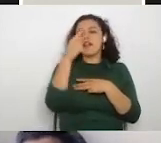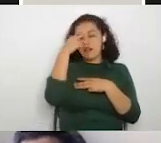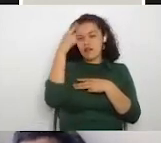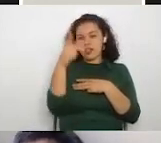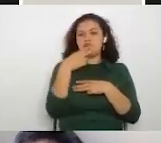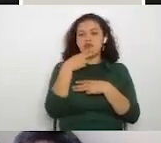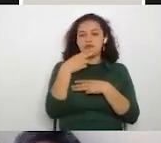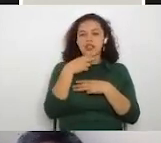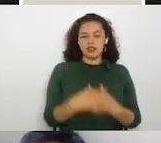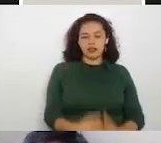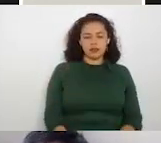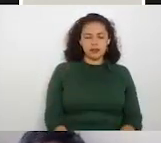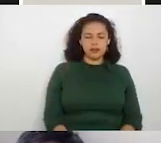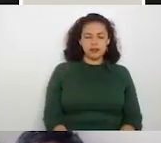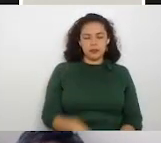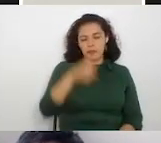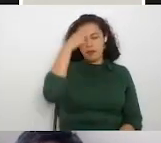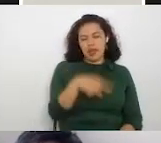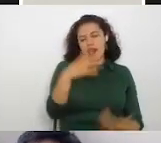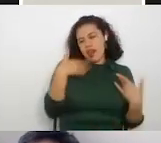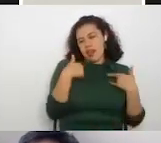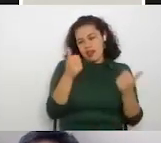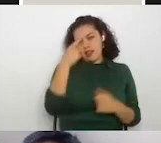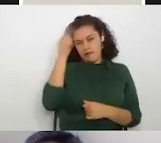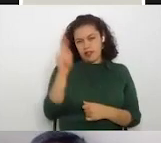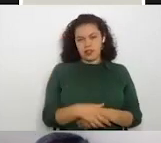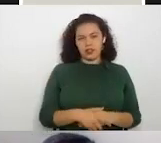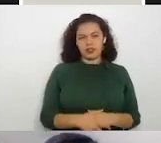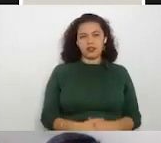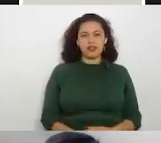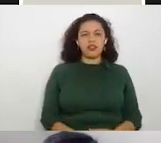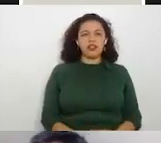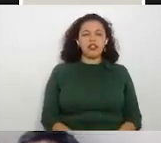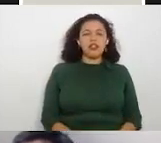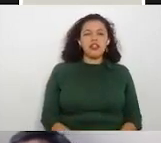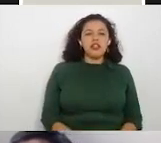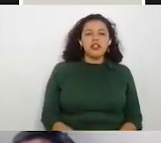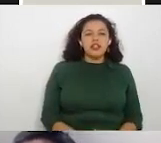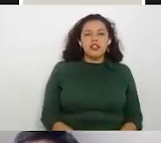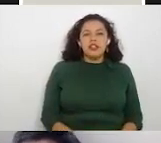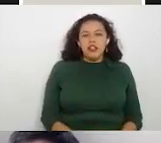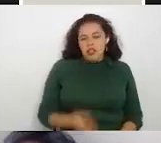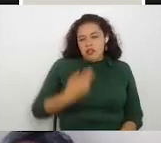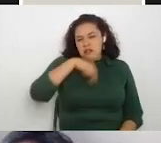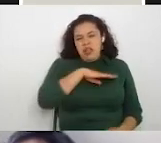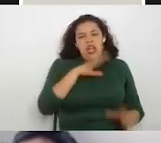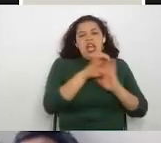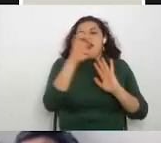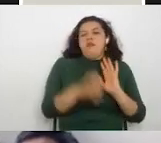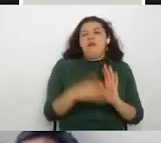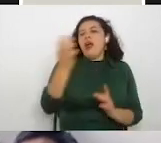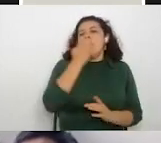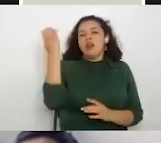¿no? Para facilitar el entendimiento. Y aquí vemos, por ejemplo, es de una